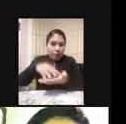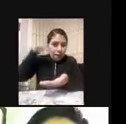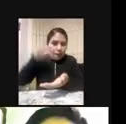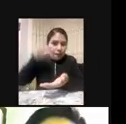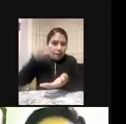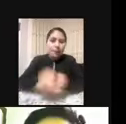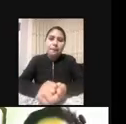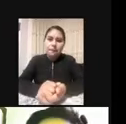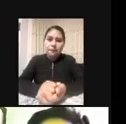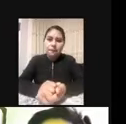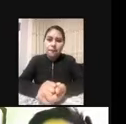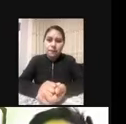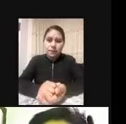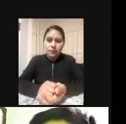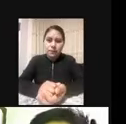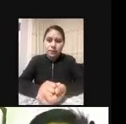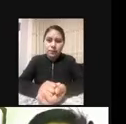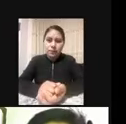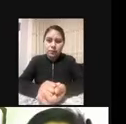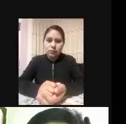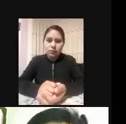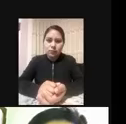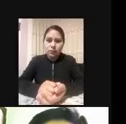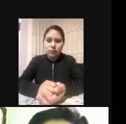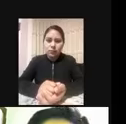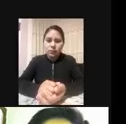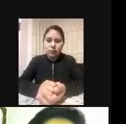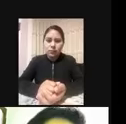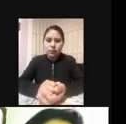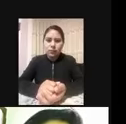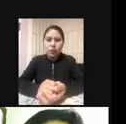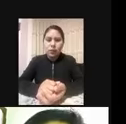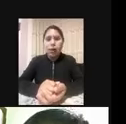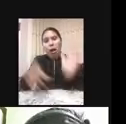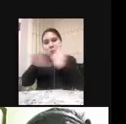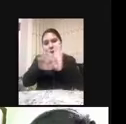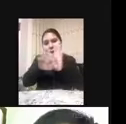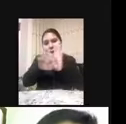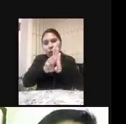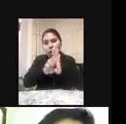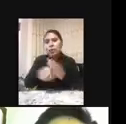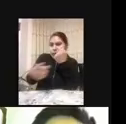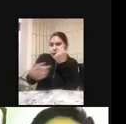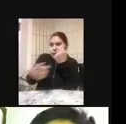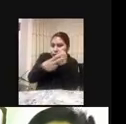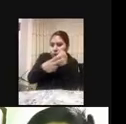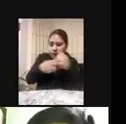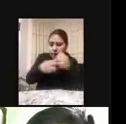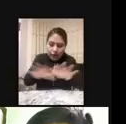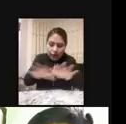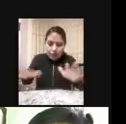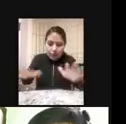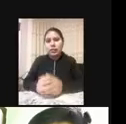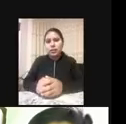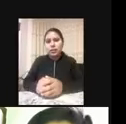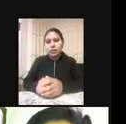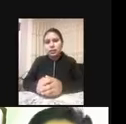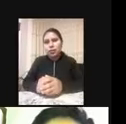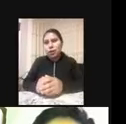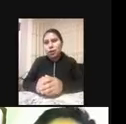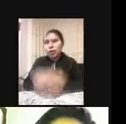siempre repiten, hágale guardar esto por categorías, le dicen. Categorización semántica. Y uno no entiende para qué. ¿El para qué es